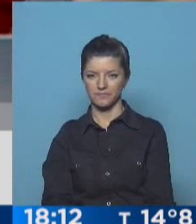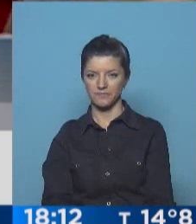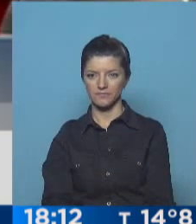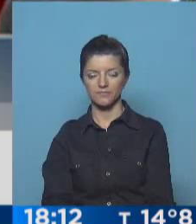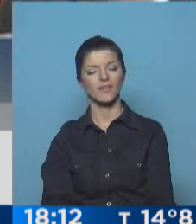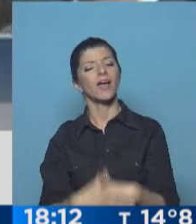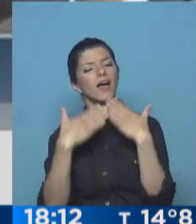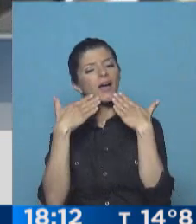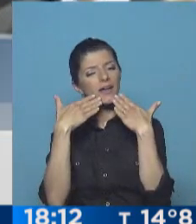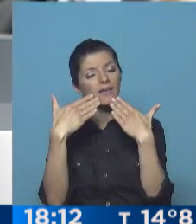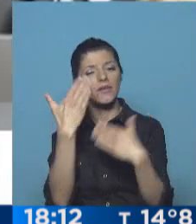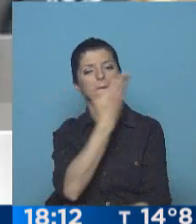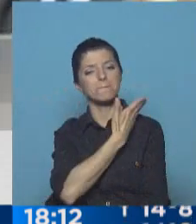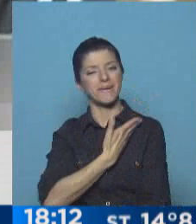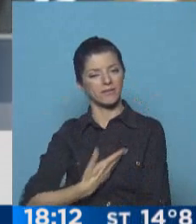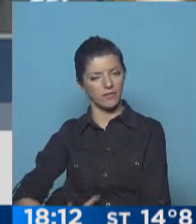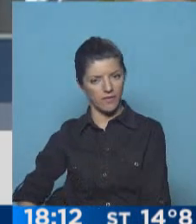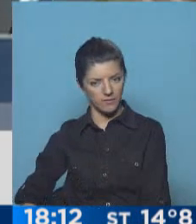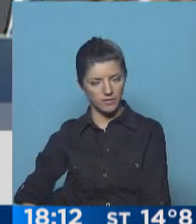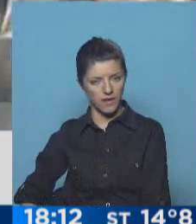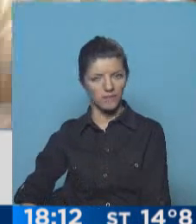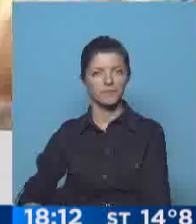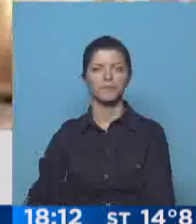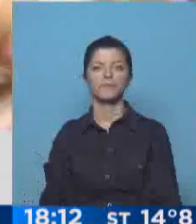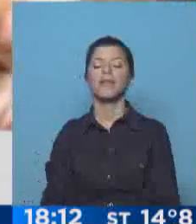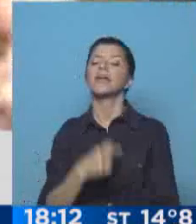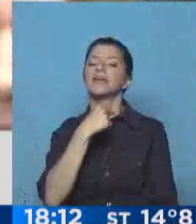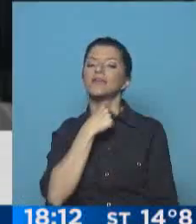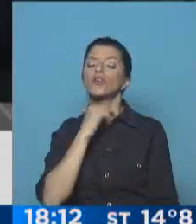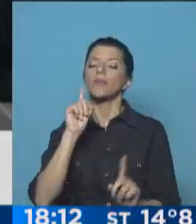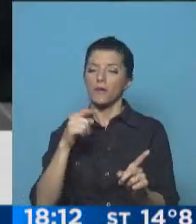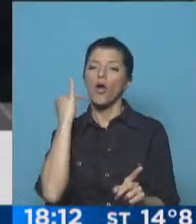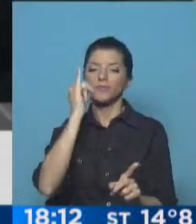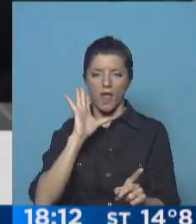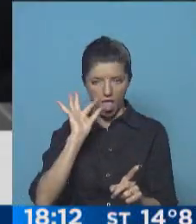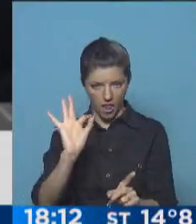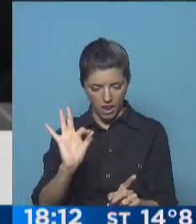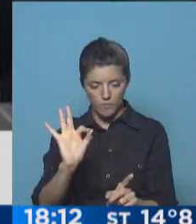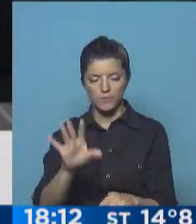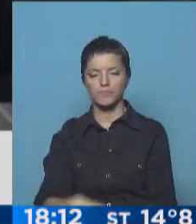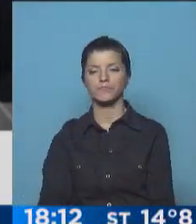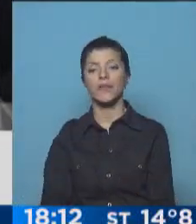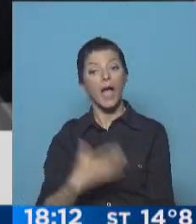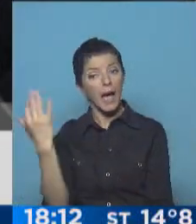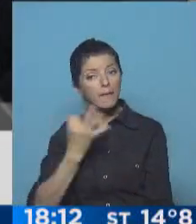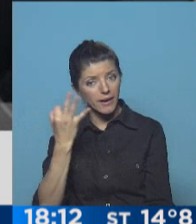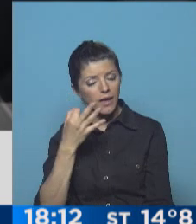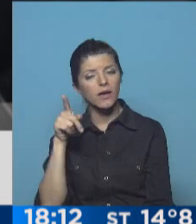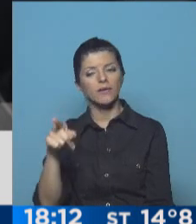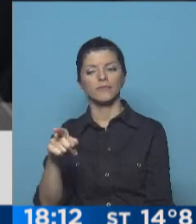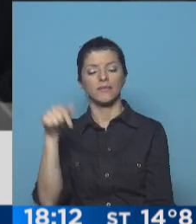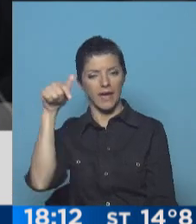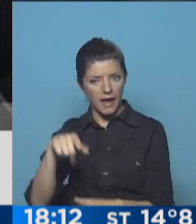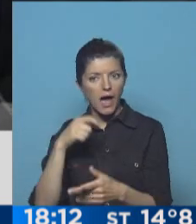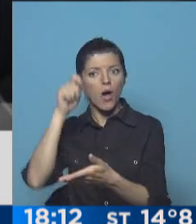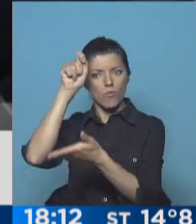Gracias, Cristina, pero quiero, para terminar, expresarte algo. Si bien es cierto que el acta de reparación histórica